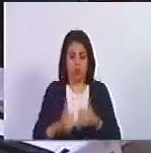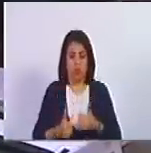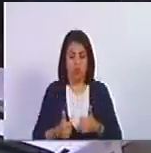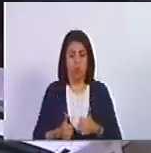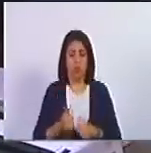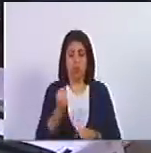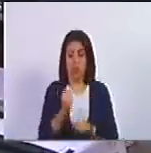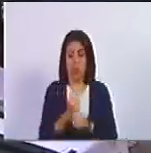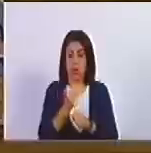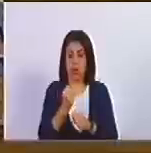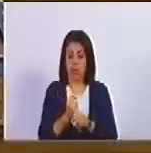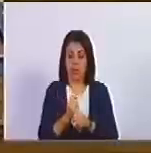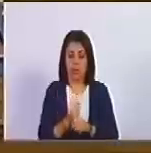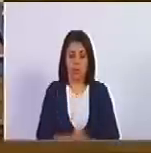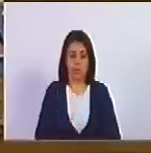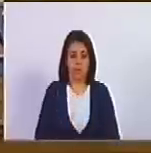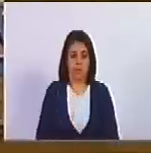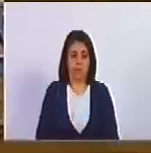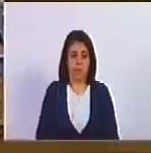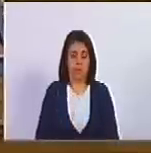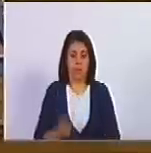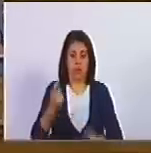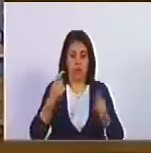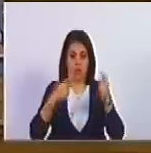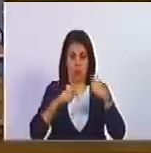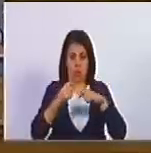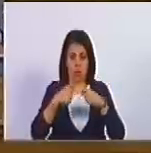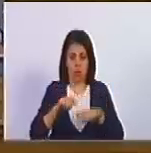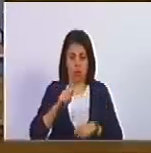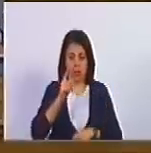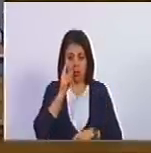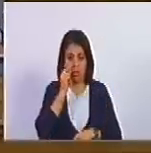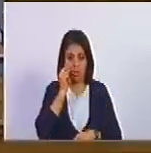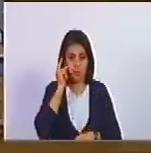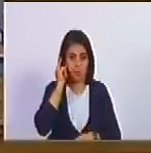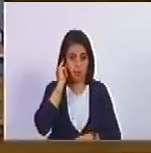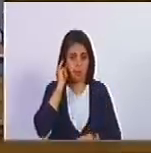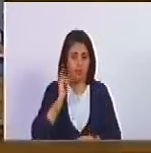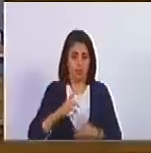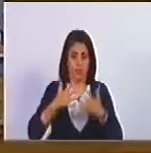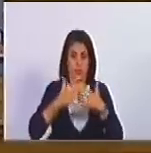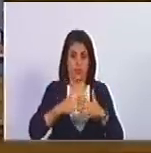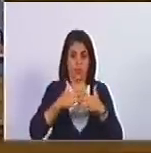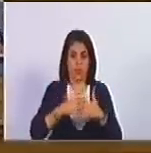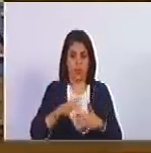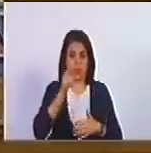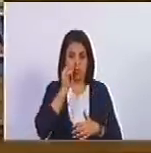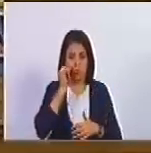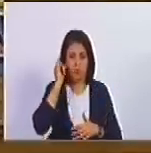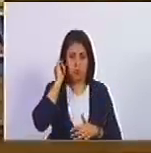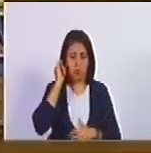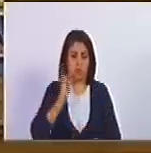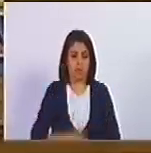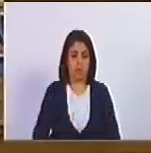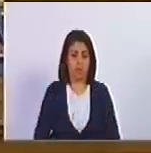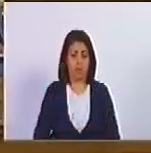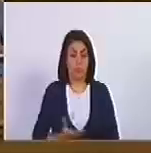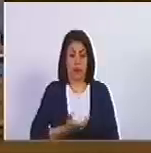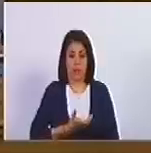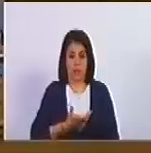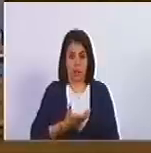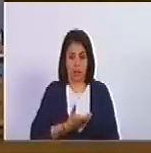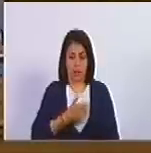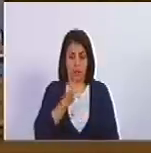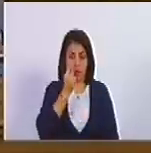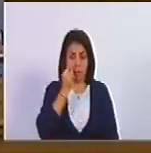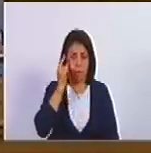un emprendimiento, a los comerciantes y las comerciantes, a los empresarios y a las empresarias, a las alcaldesas y